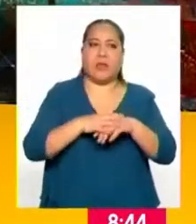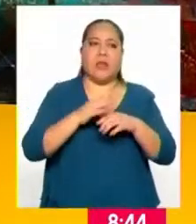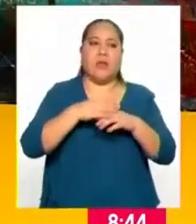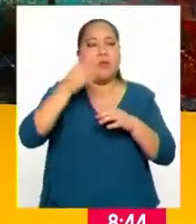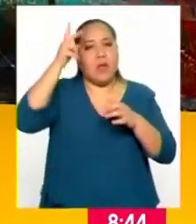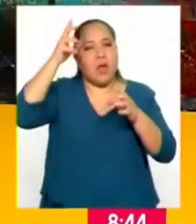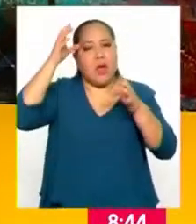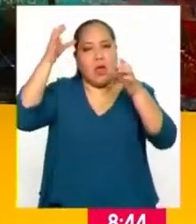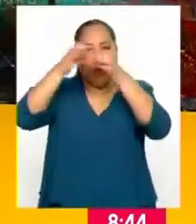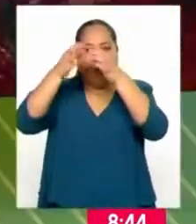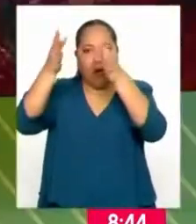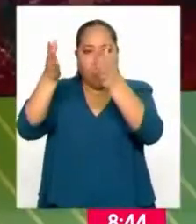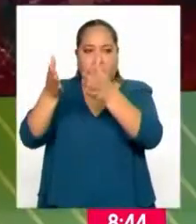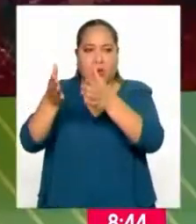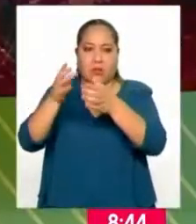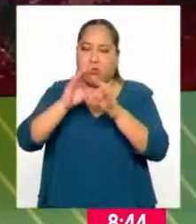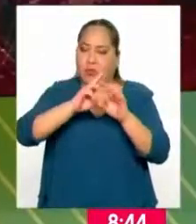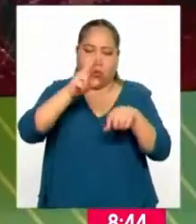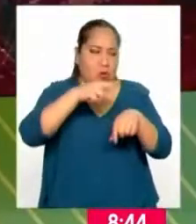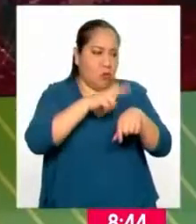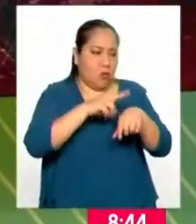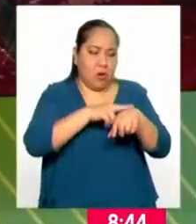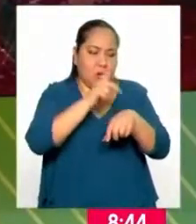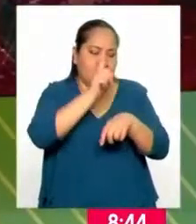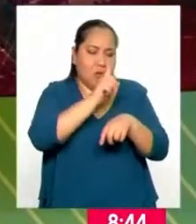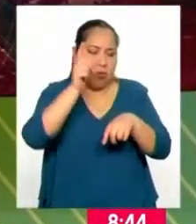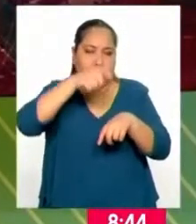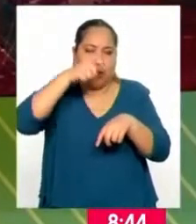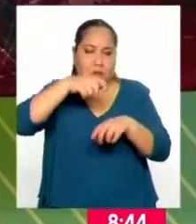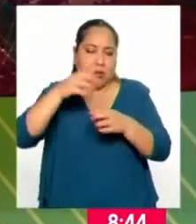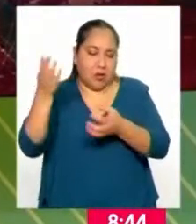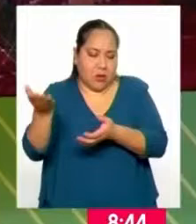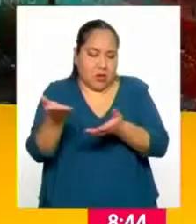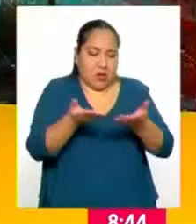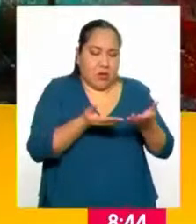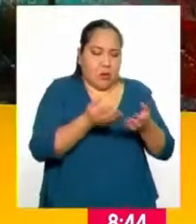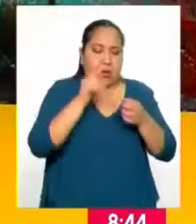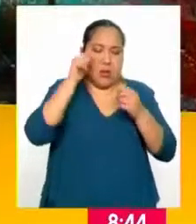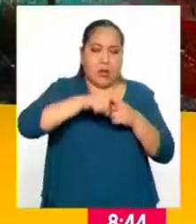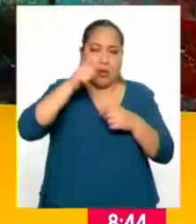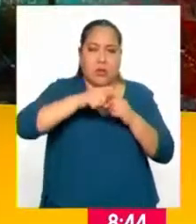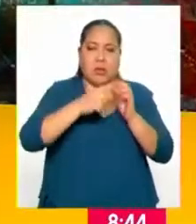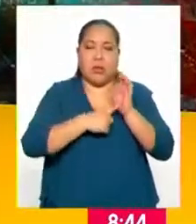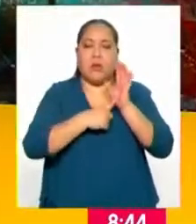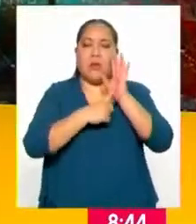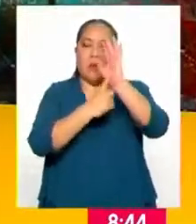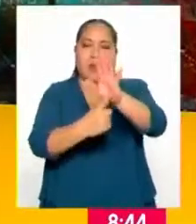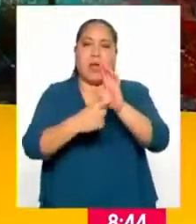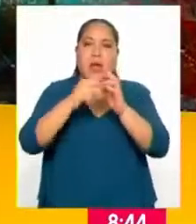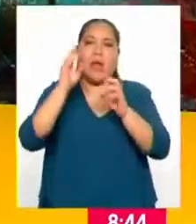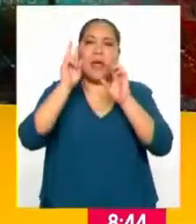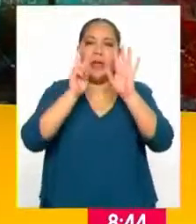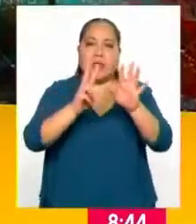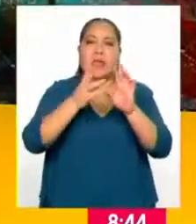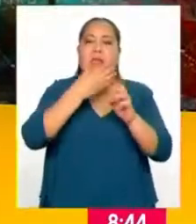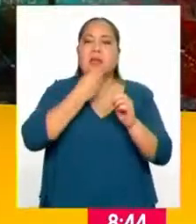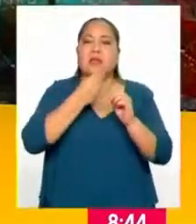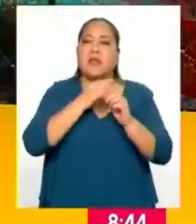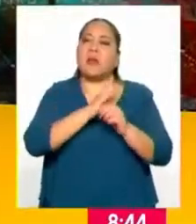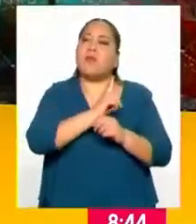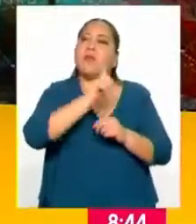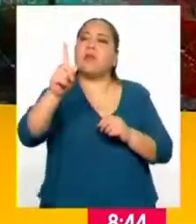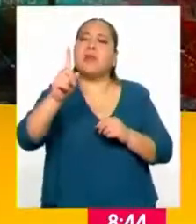Inmediatamente el Congreso también ha dicho, no, no hay problema, no es necesario, ahí está, y se tiene que presentar el 7 de diciembre ante el